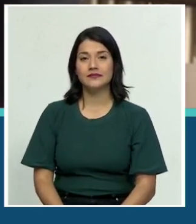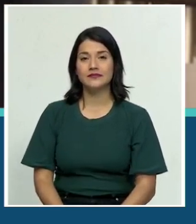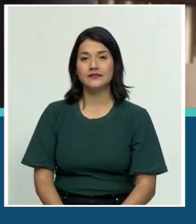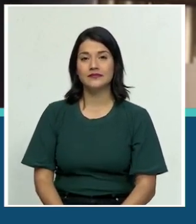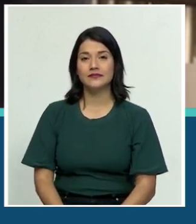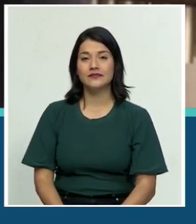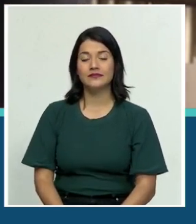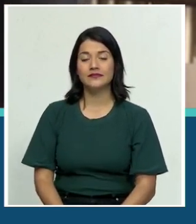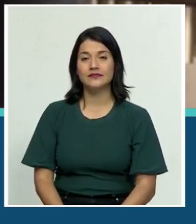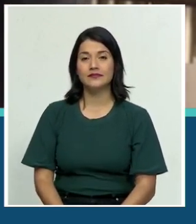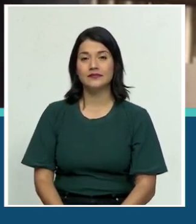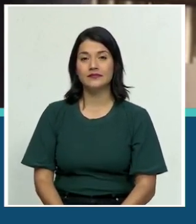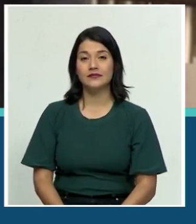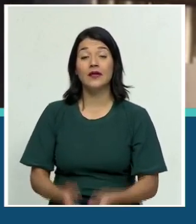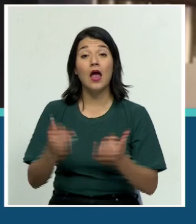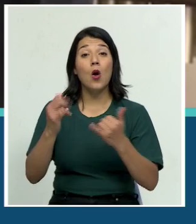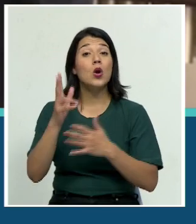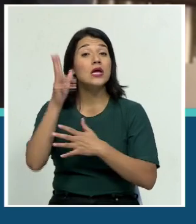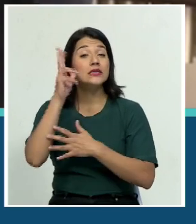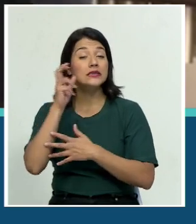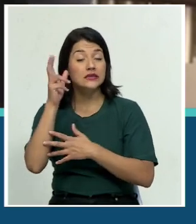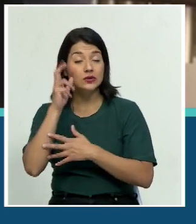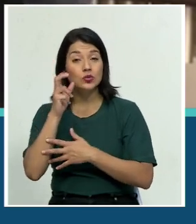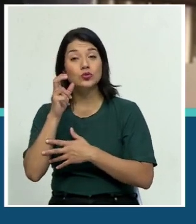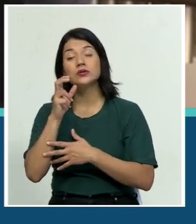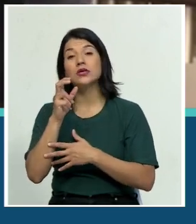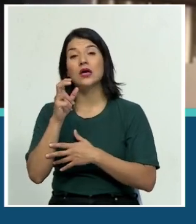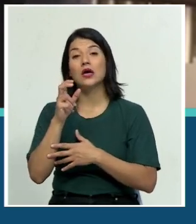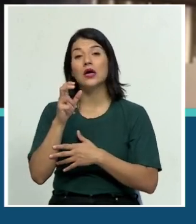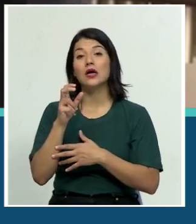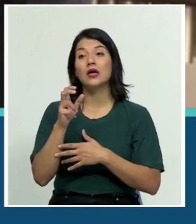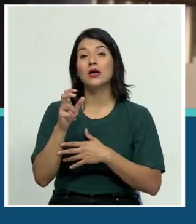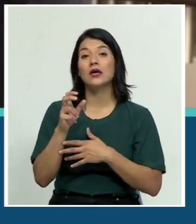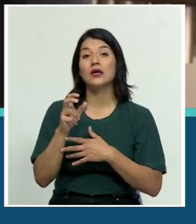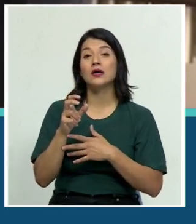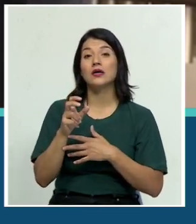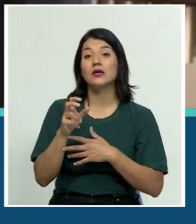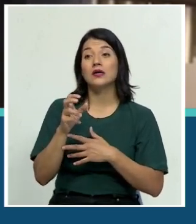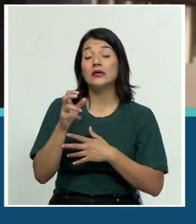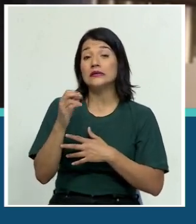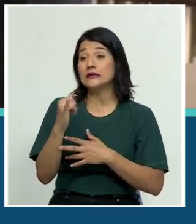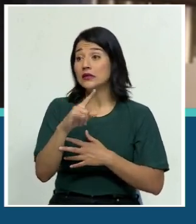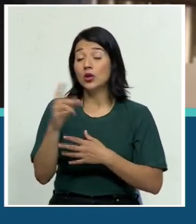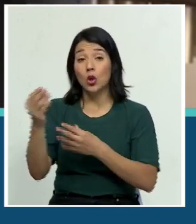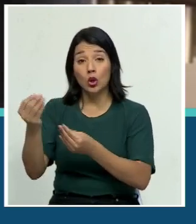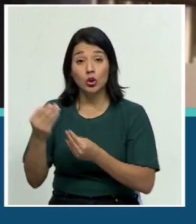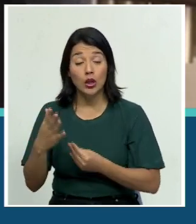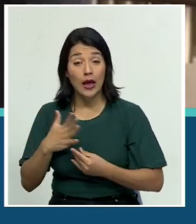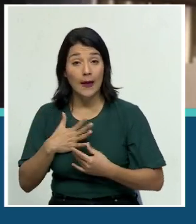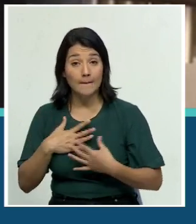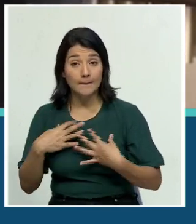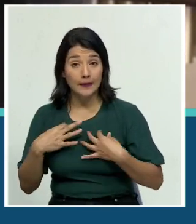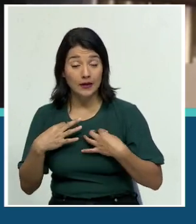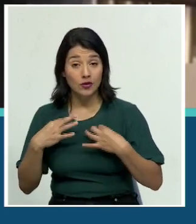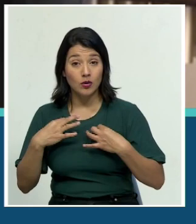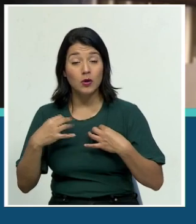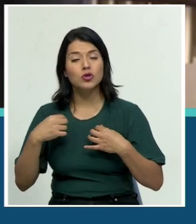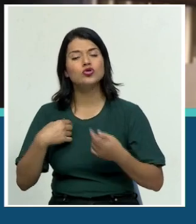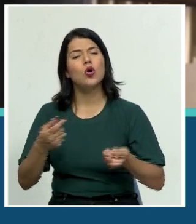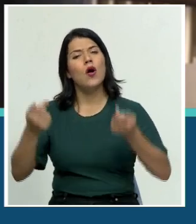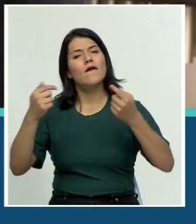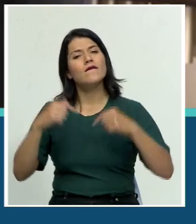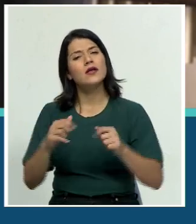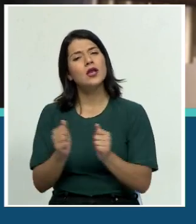¡Bomba! El que no haya traído mi traje no destiñe mi oficio. Vine con orgullo a apoyar